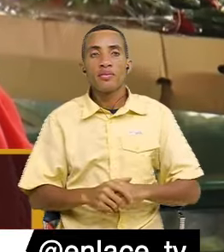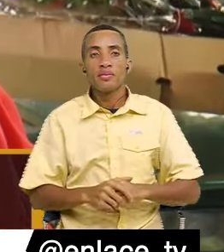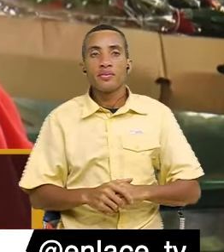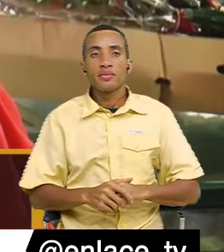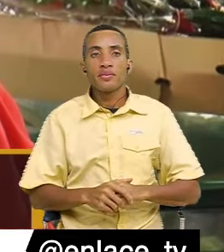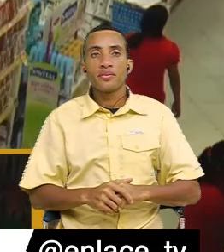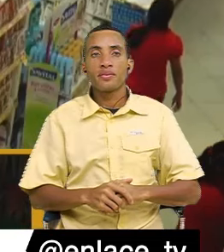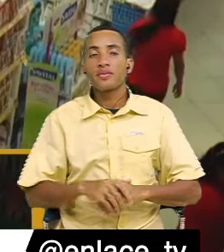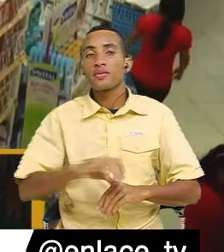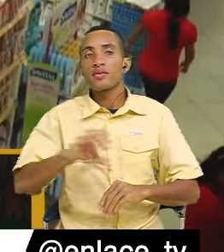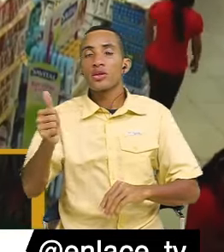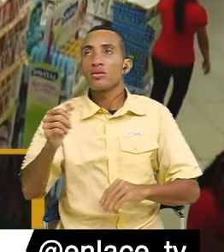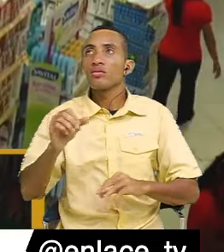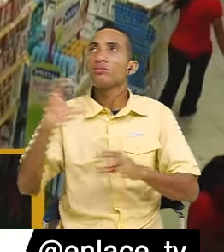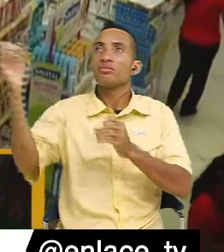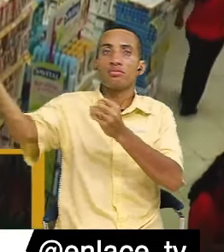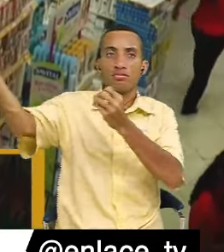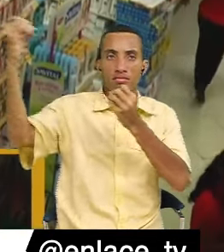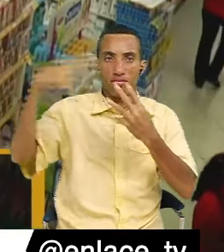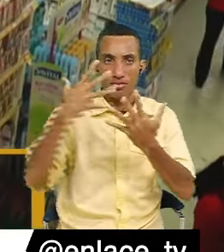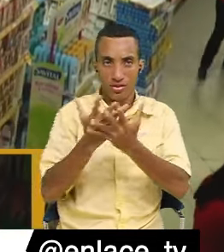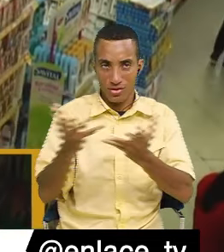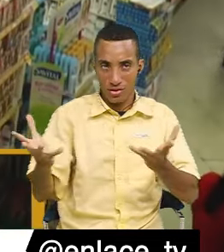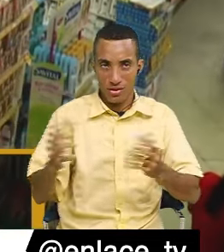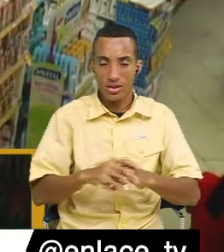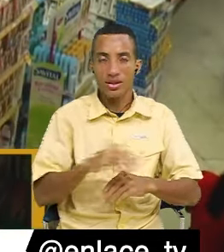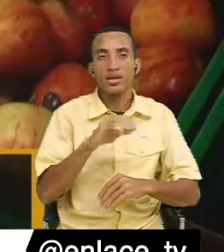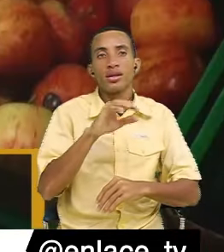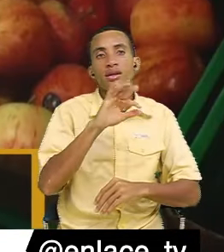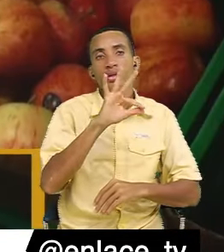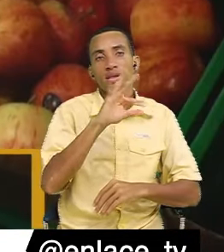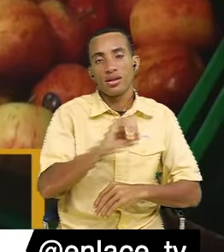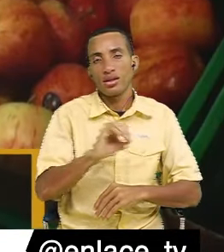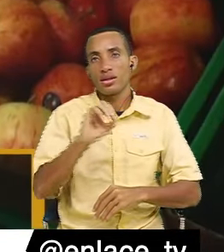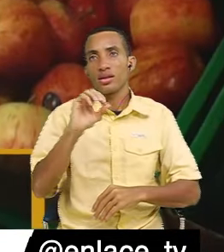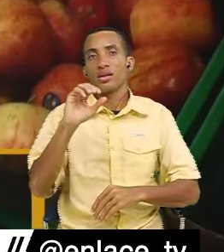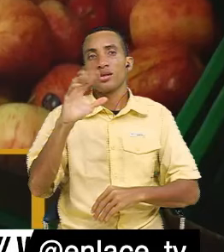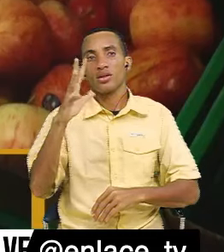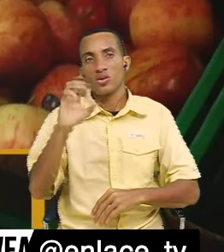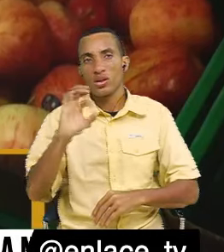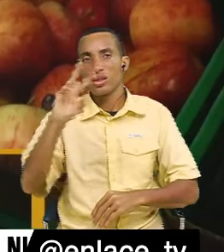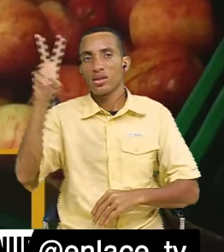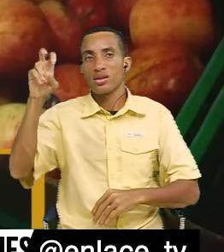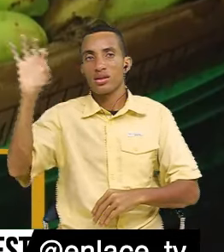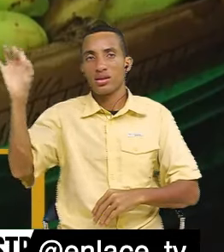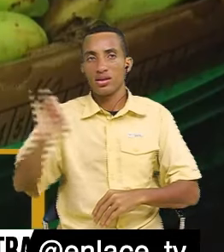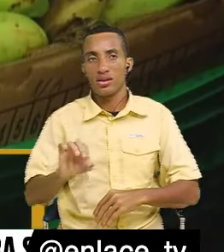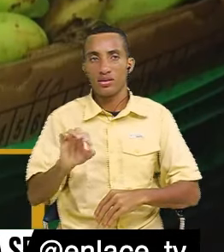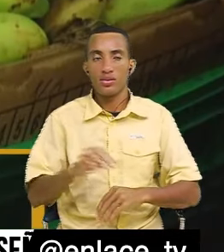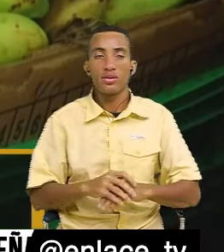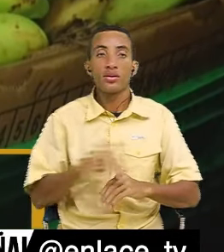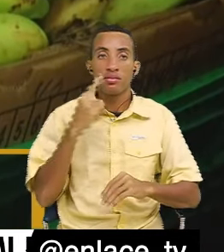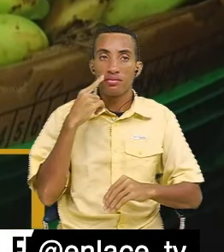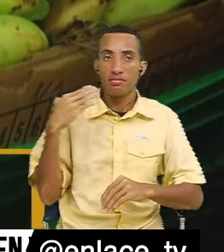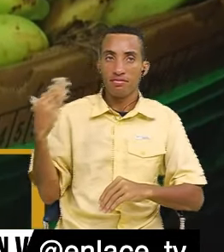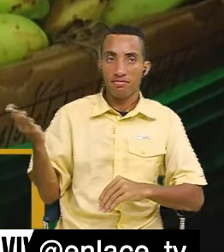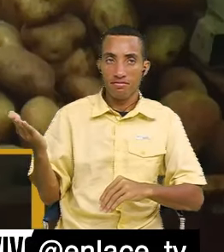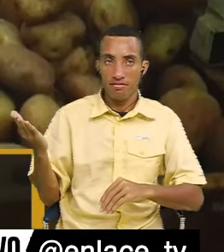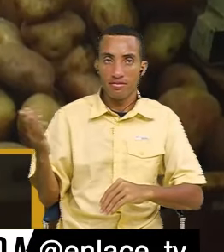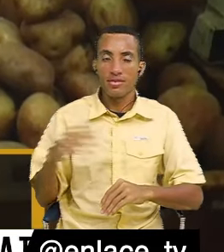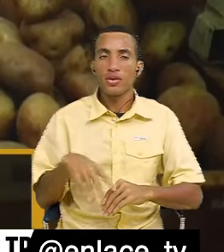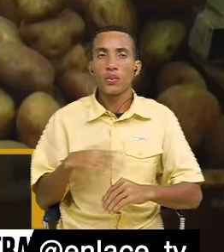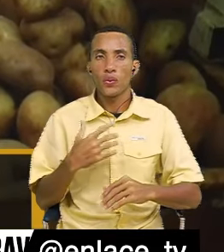en productos importados del 30, 50 y 70% de descuento. En la sección de frutas y verduras del Centro Comercial Maravillas, encuentre